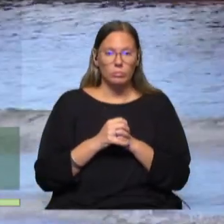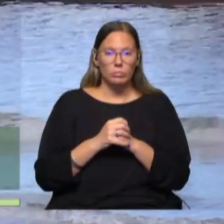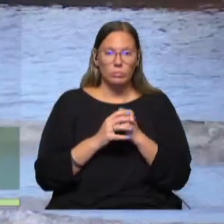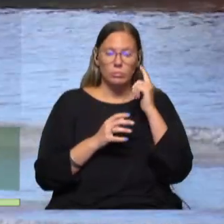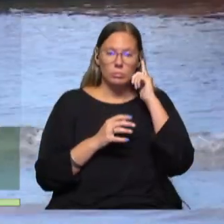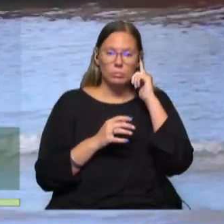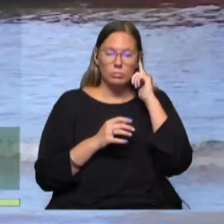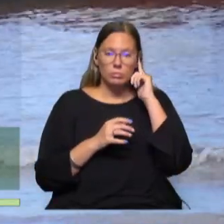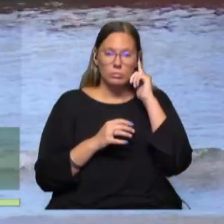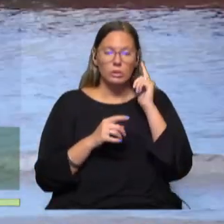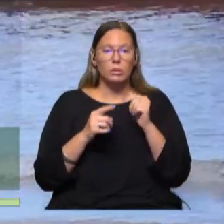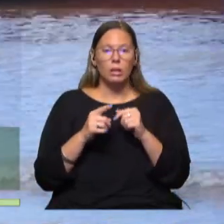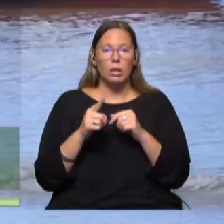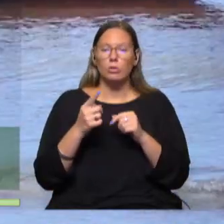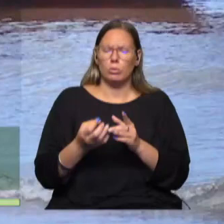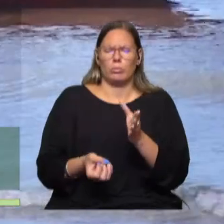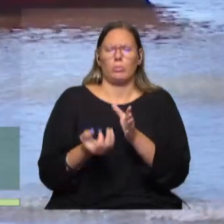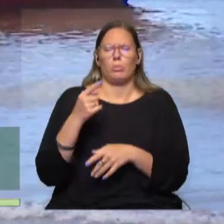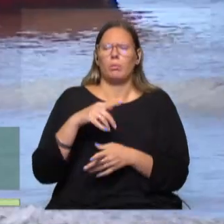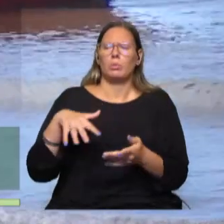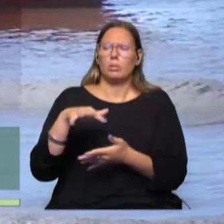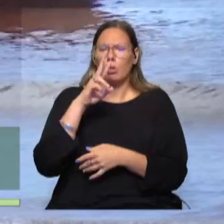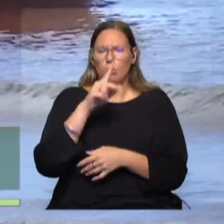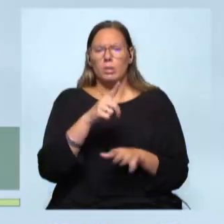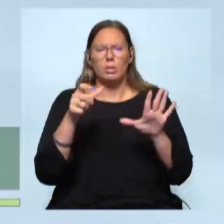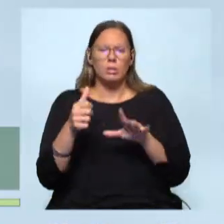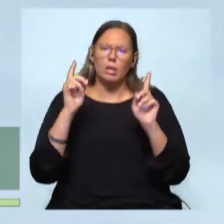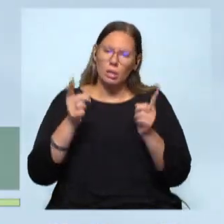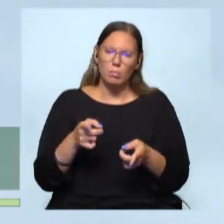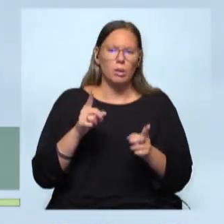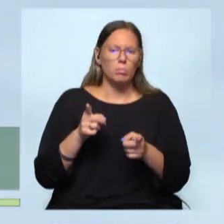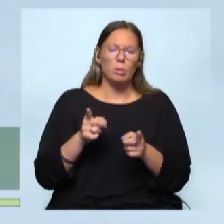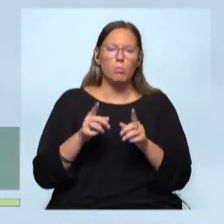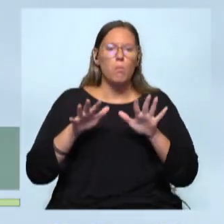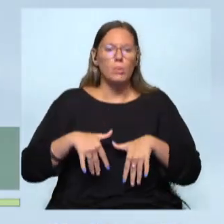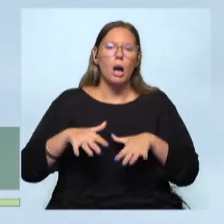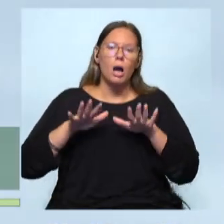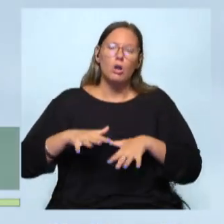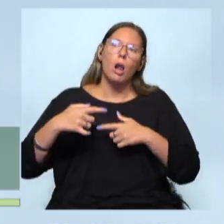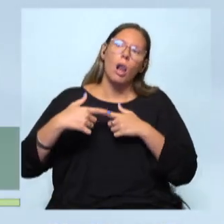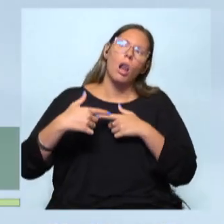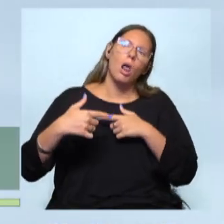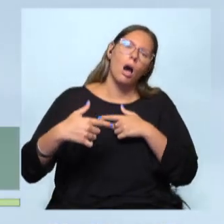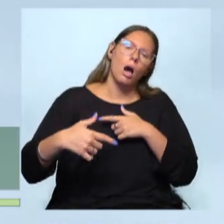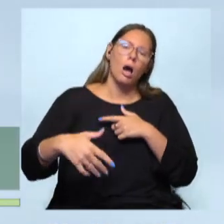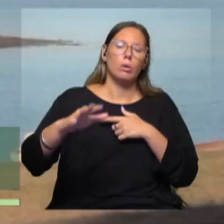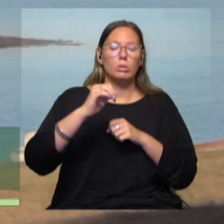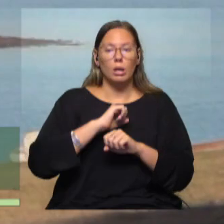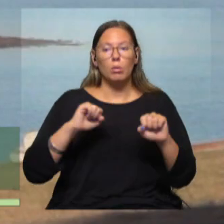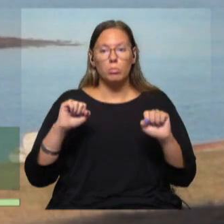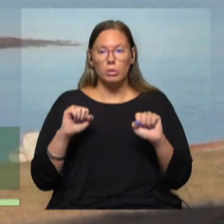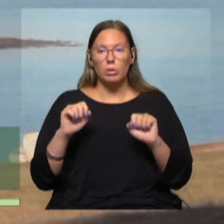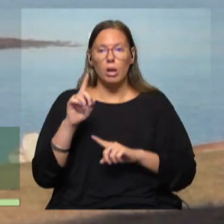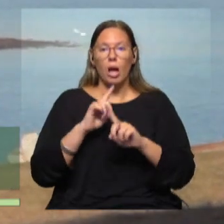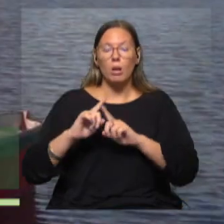Acá estas prácticas no son nuevas. En el 2016 también lo hicieron un paro largo hasta que, bueno, se pudieron obtener